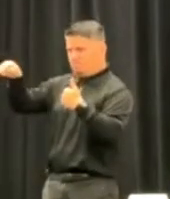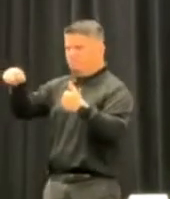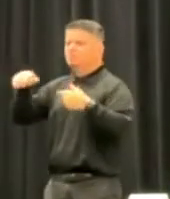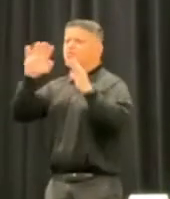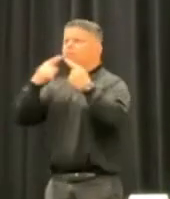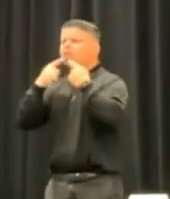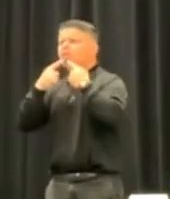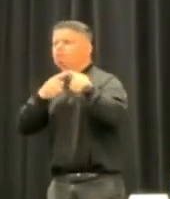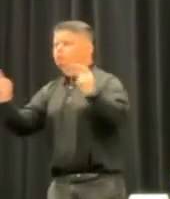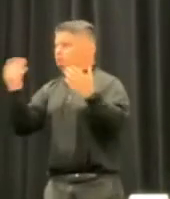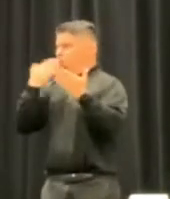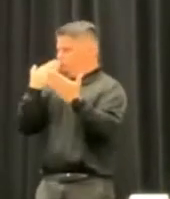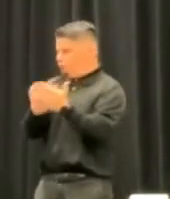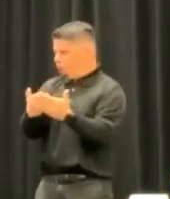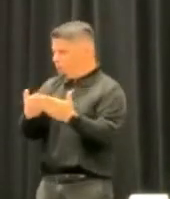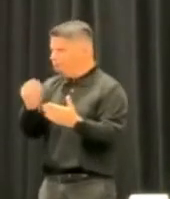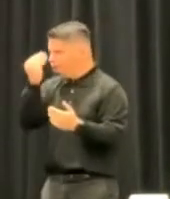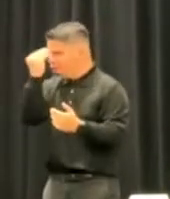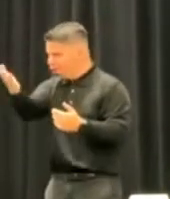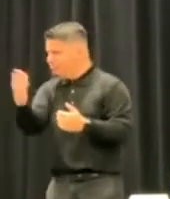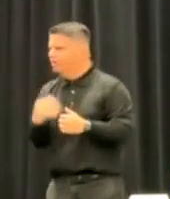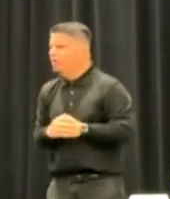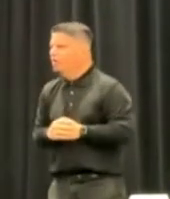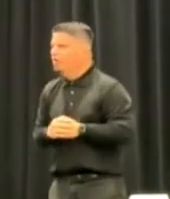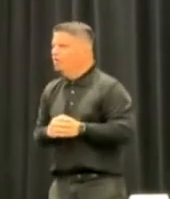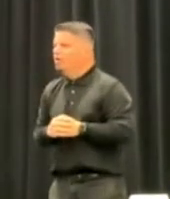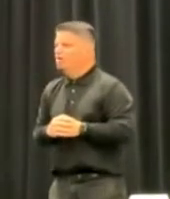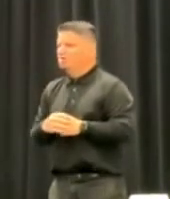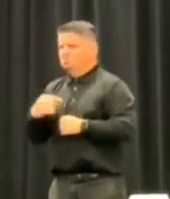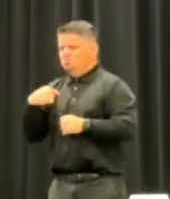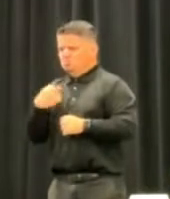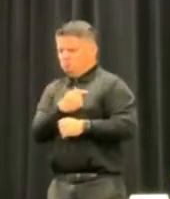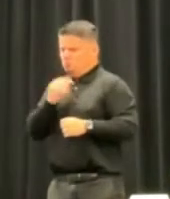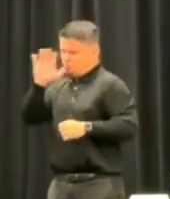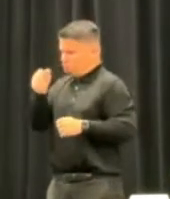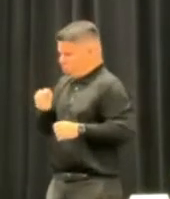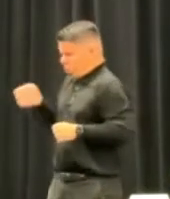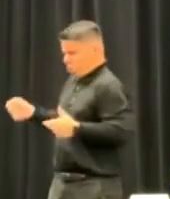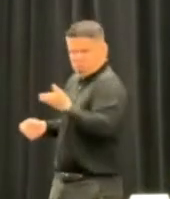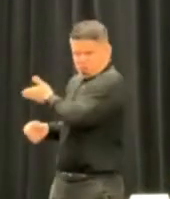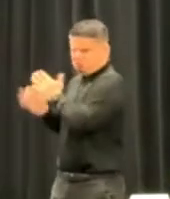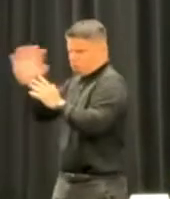noticias así es que le cedo el micrófono para que él pueda notificar